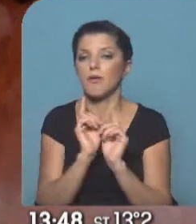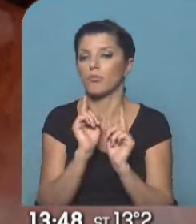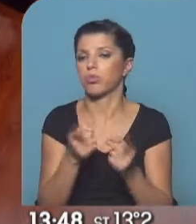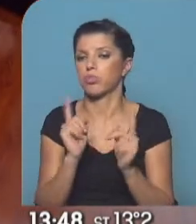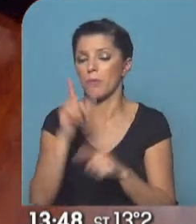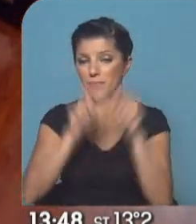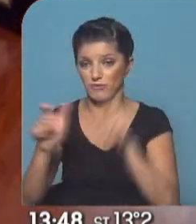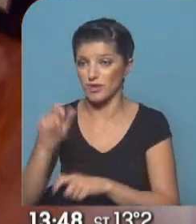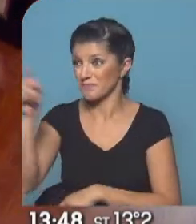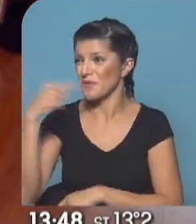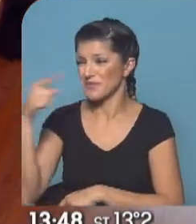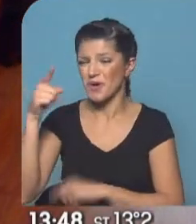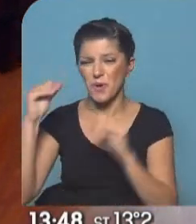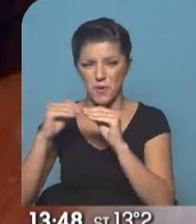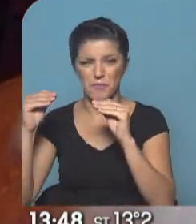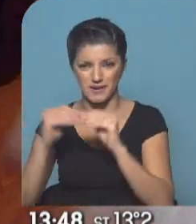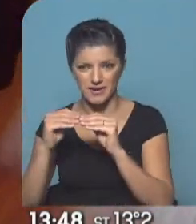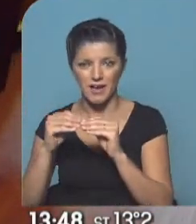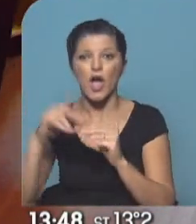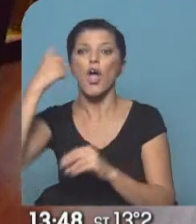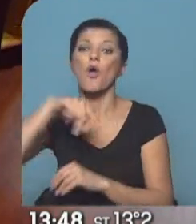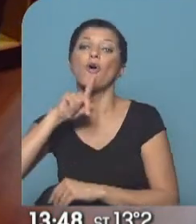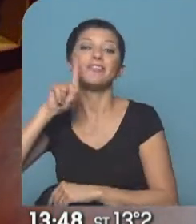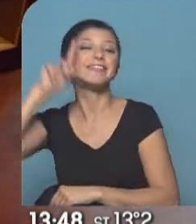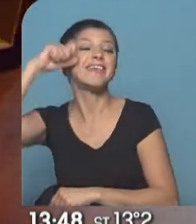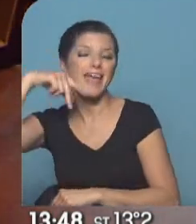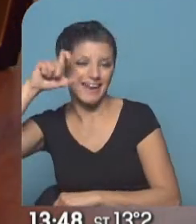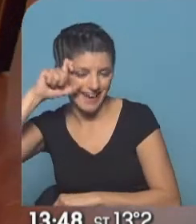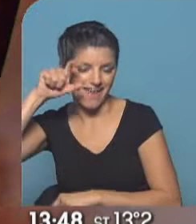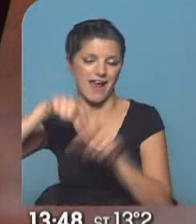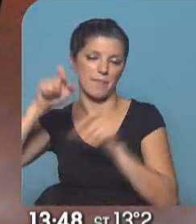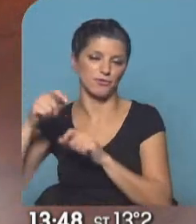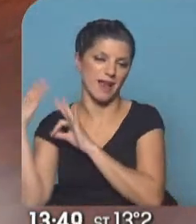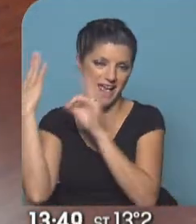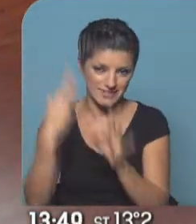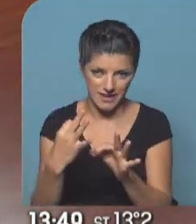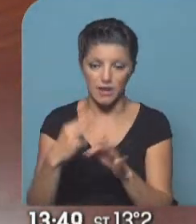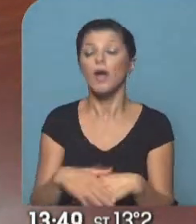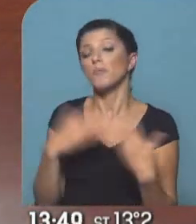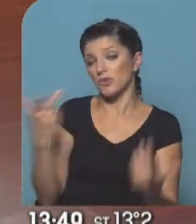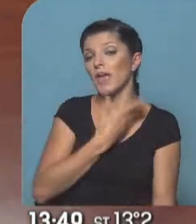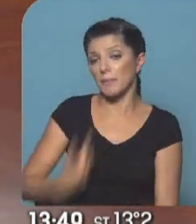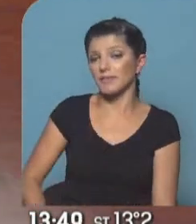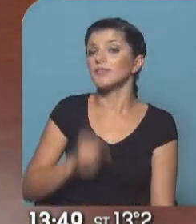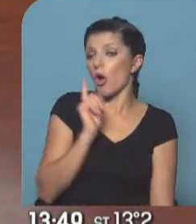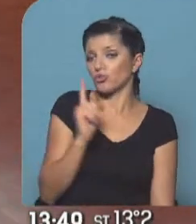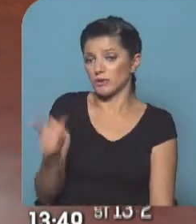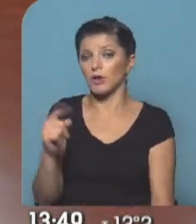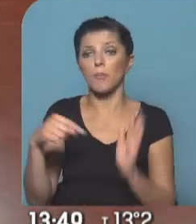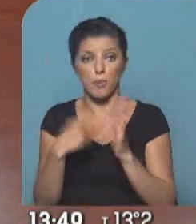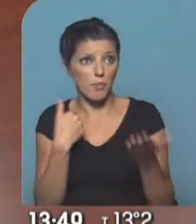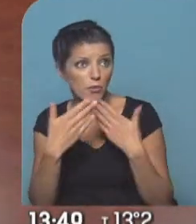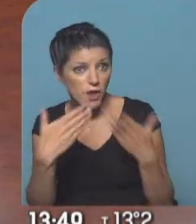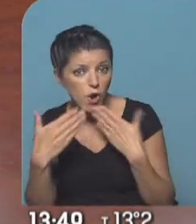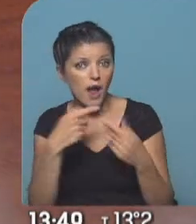verbo es el que vale, contiene el flujo de inmigrantes hacia Europa. Es decir, cómo a pesar del autoritarismo de Erdogan, bueno, por lo menos con Erdogan se puede hablar y se puede